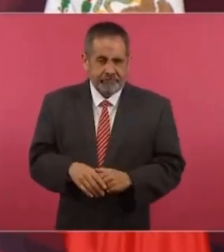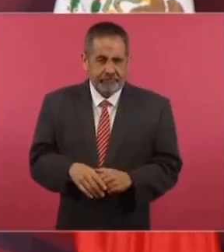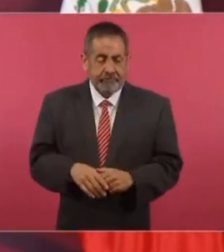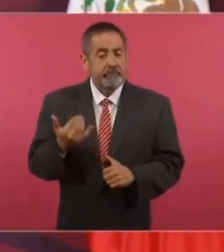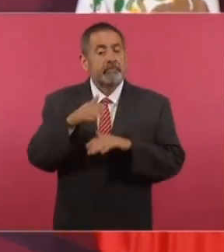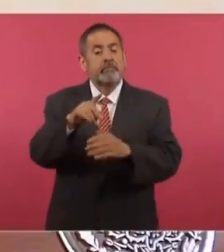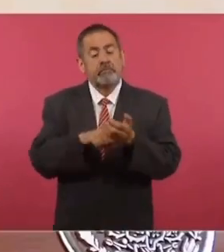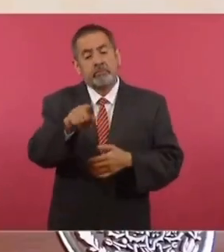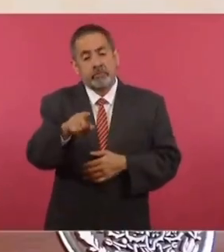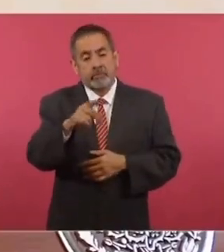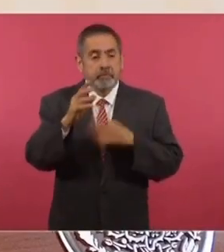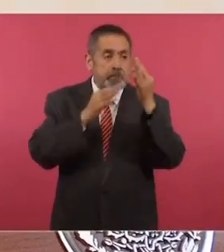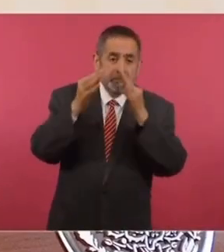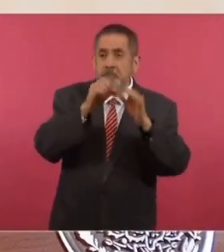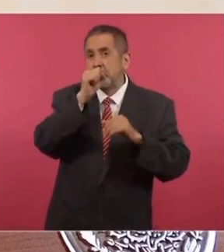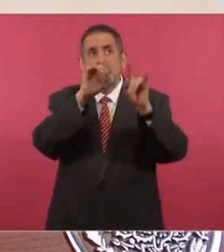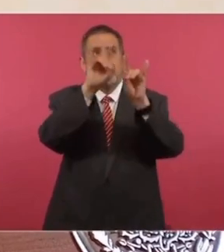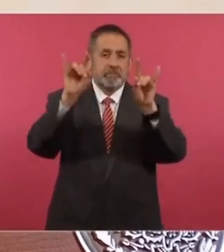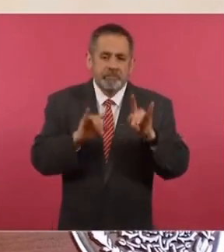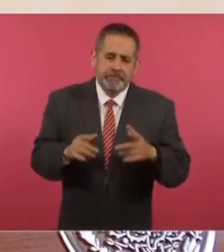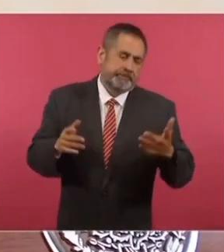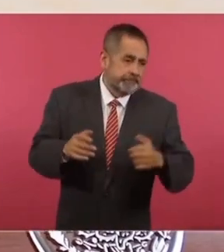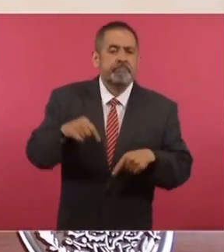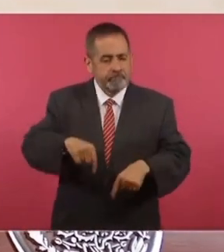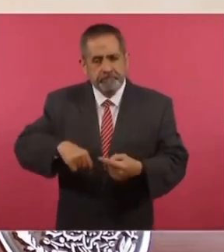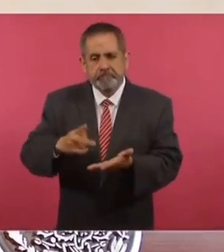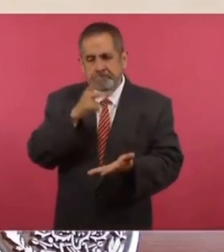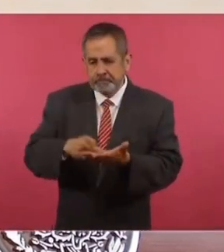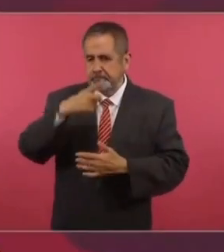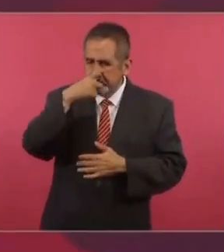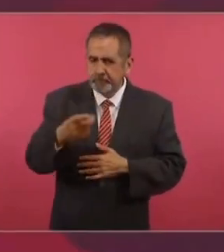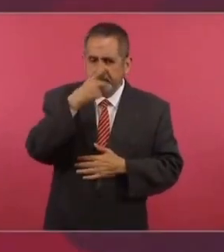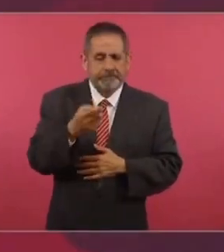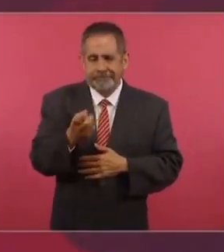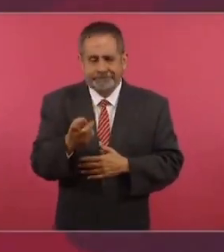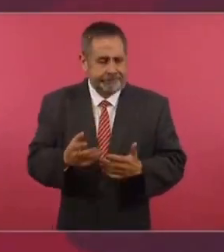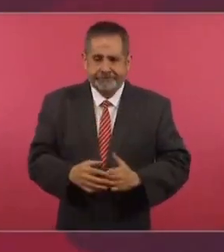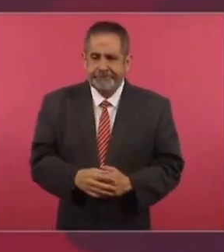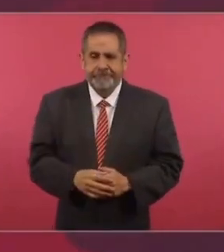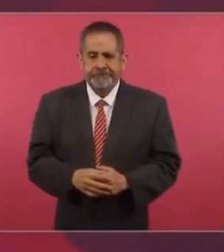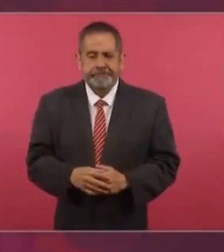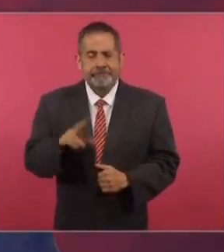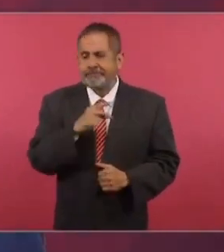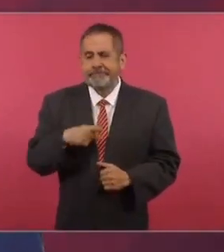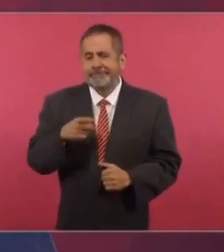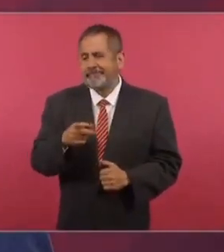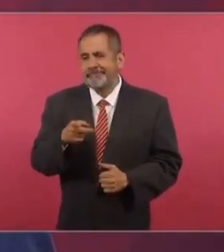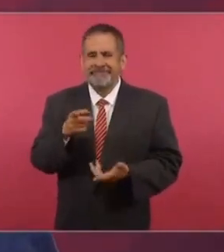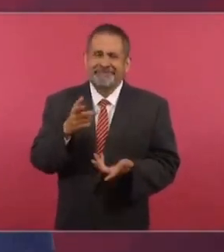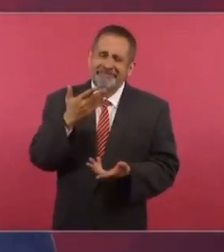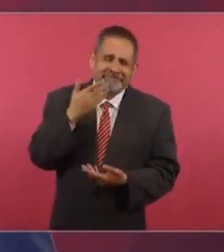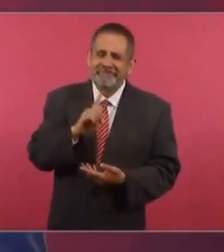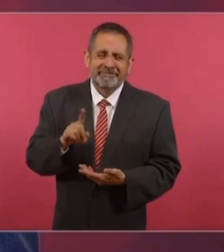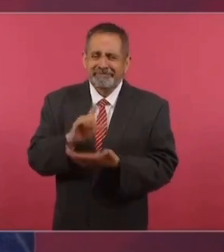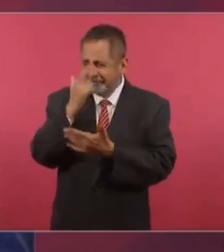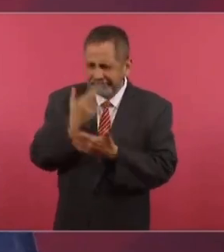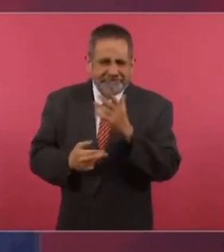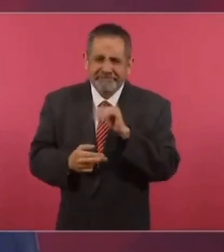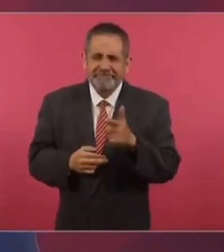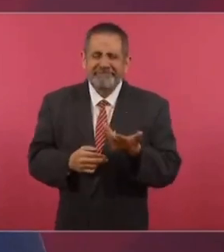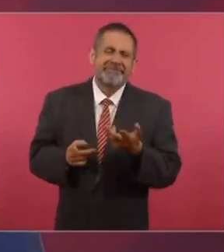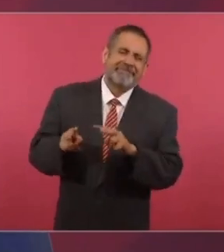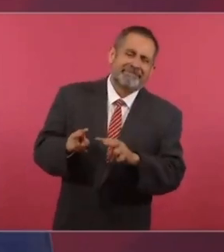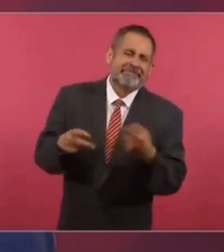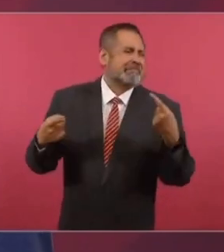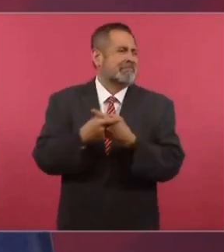acerca de la publicidad, pues aquí hemos dicho de que eso no solo es indebido e ilegal, sino